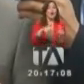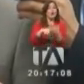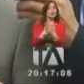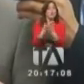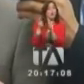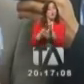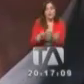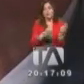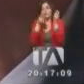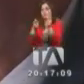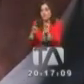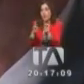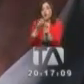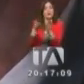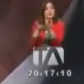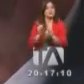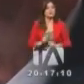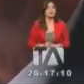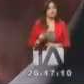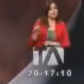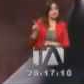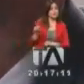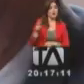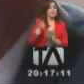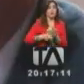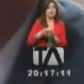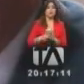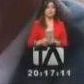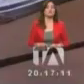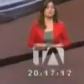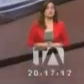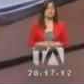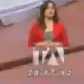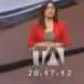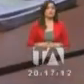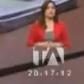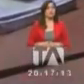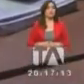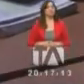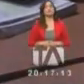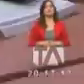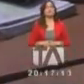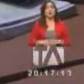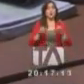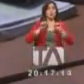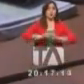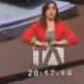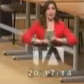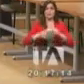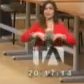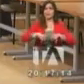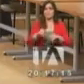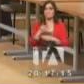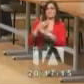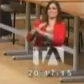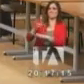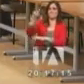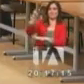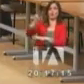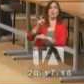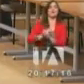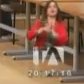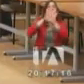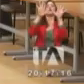la sustanciación de la causa. Aunque el abogado del vicepresidente Glass aún podría interponer un recurso de ampliación o aclaración